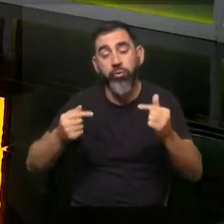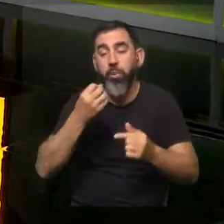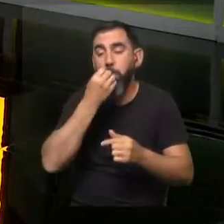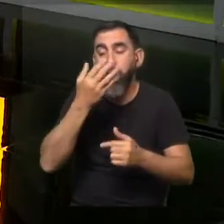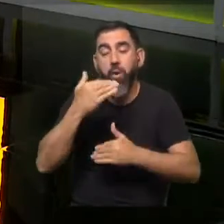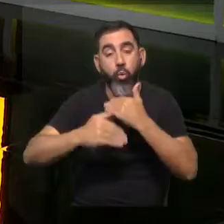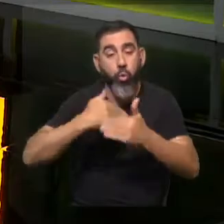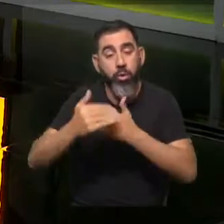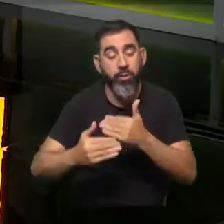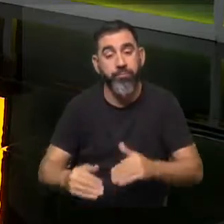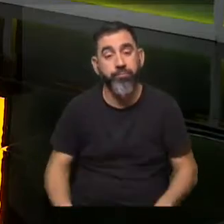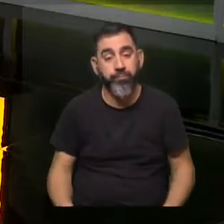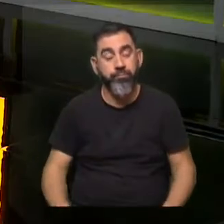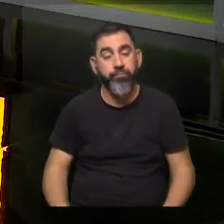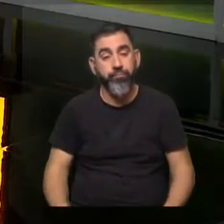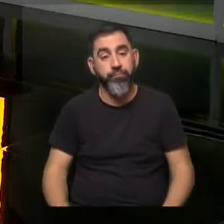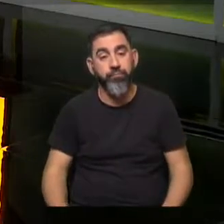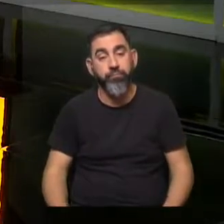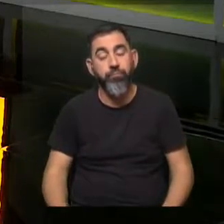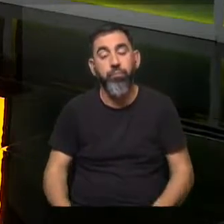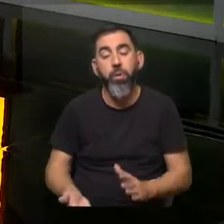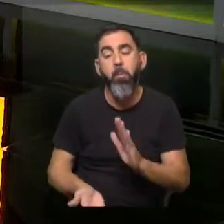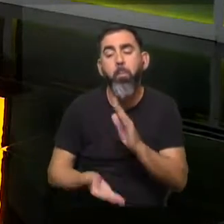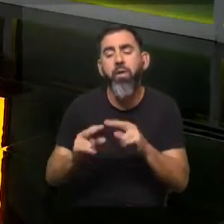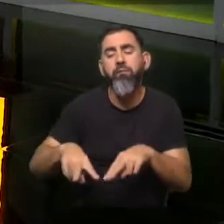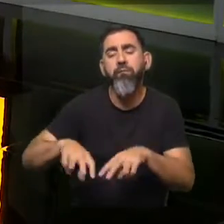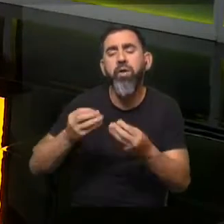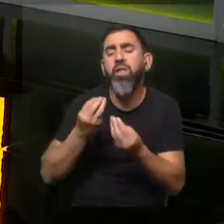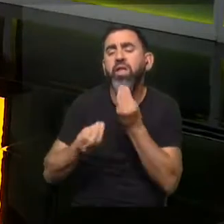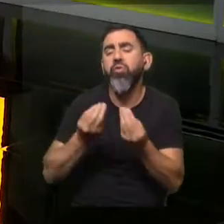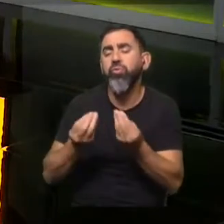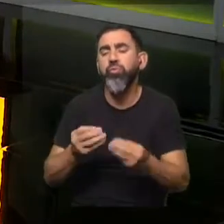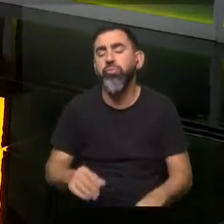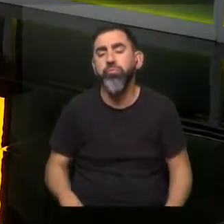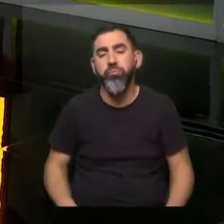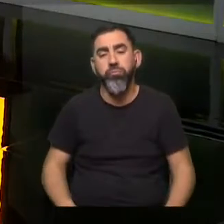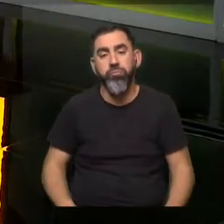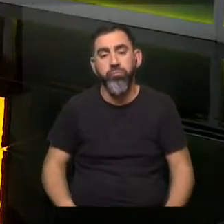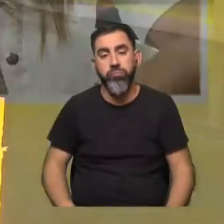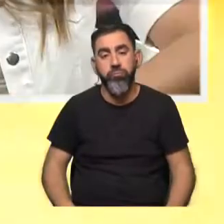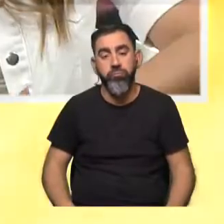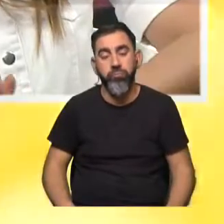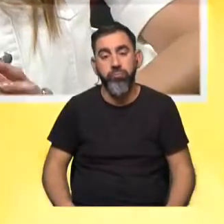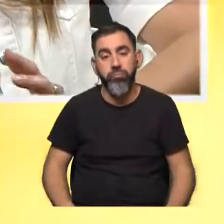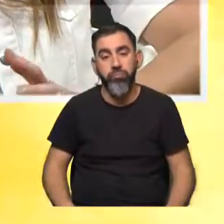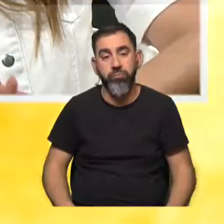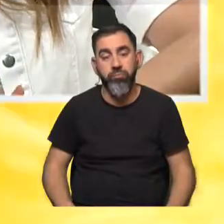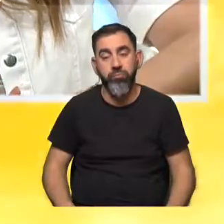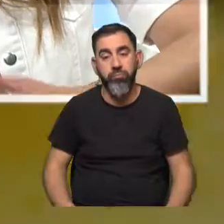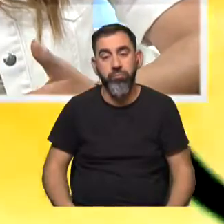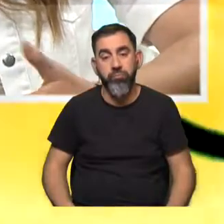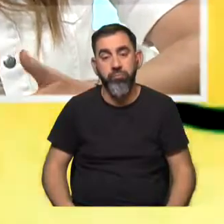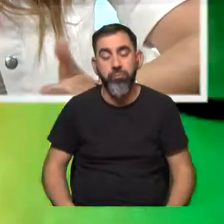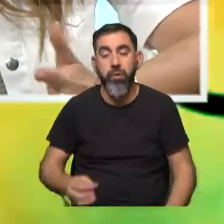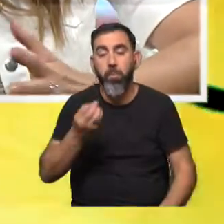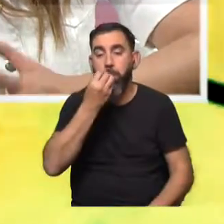los procesos. ¿Por dónde están las líneas más fuertes de interacción entre ustedes y los productores? Bueno, esa sin duda la de